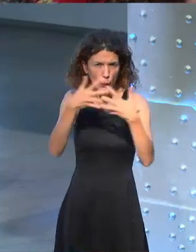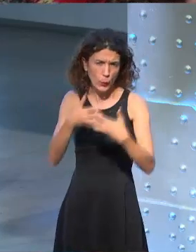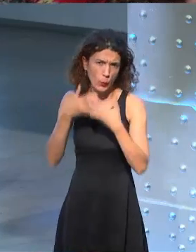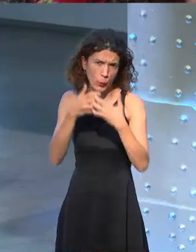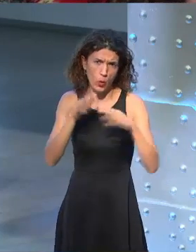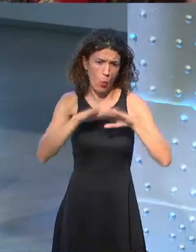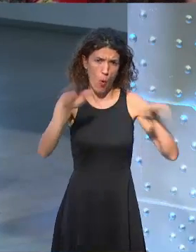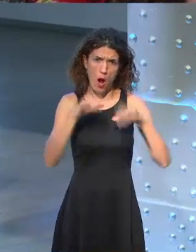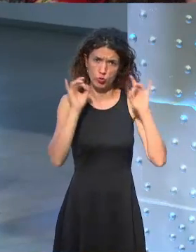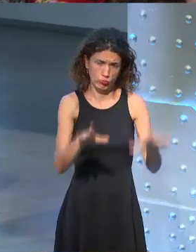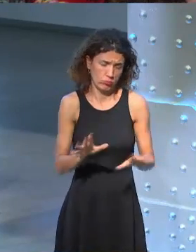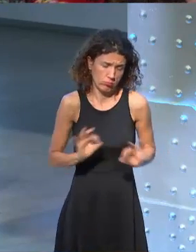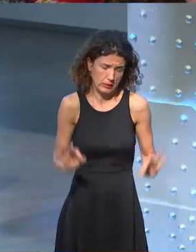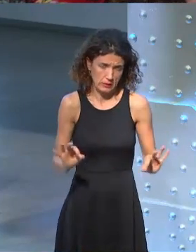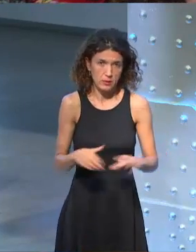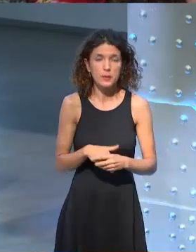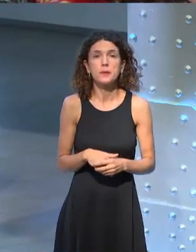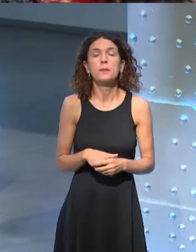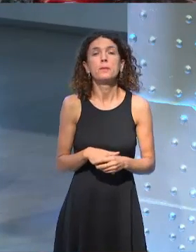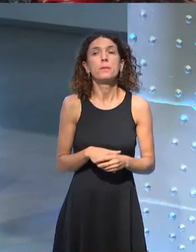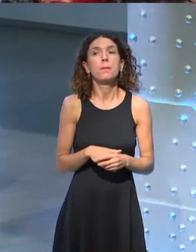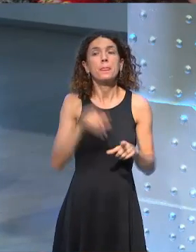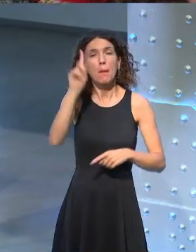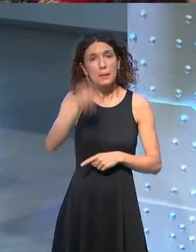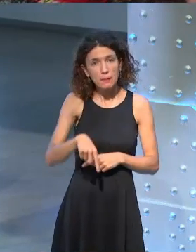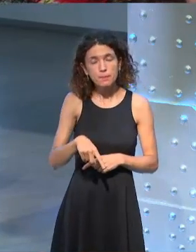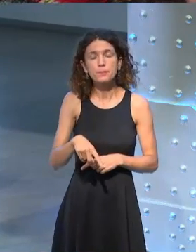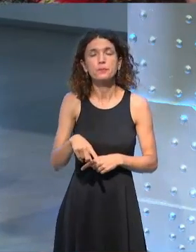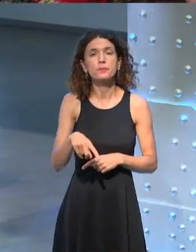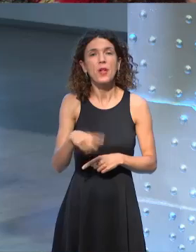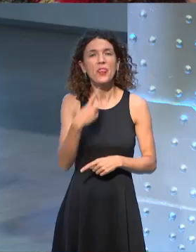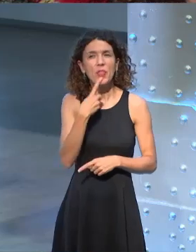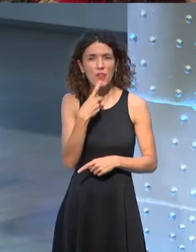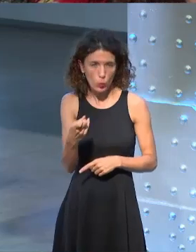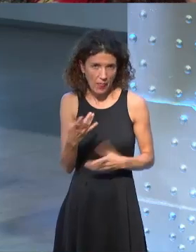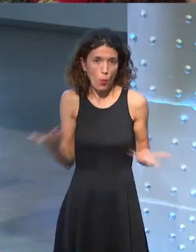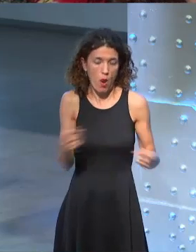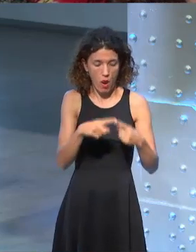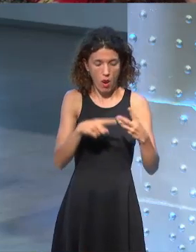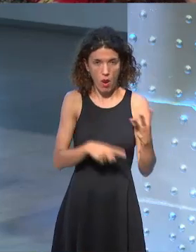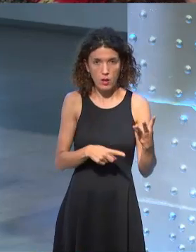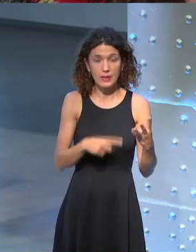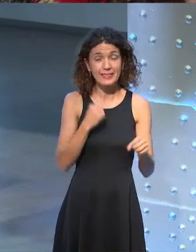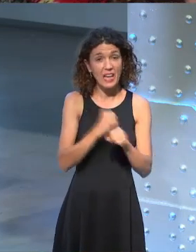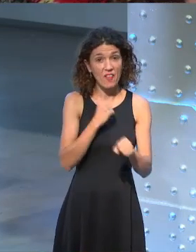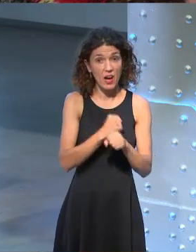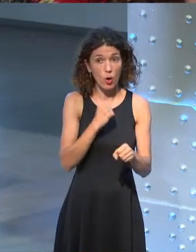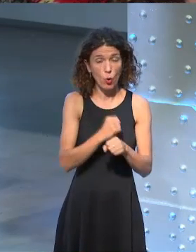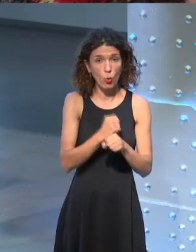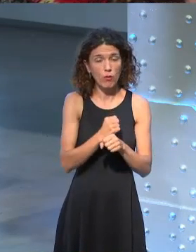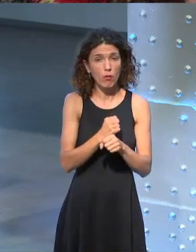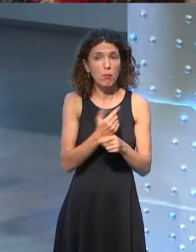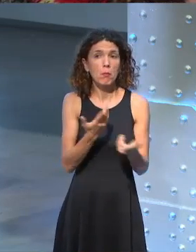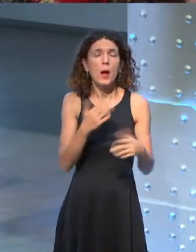mundo. Bueno, por un lado, las dificultades. El trabajo es lo que